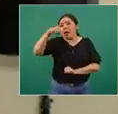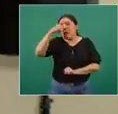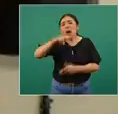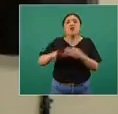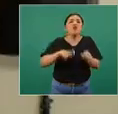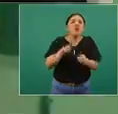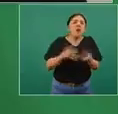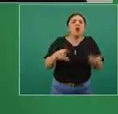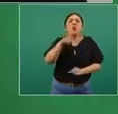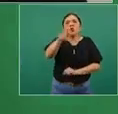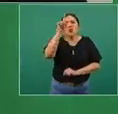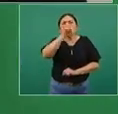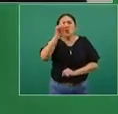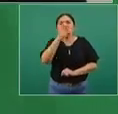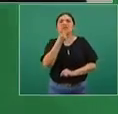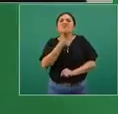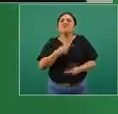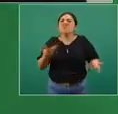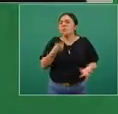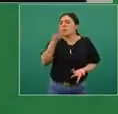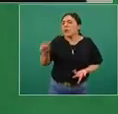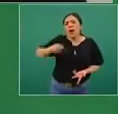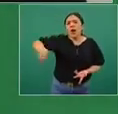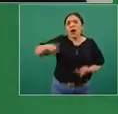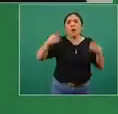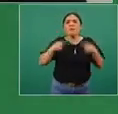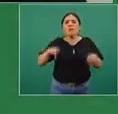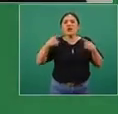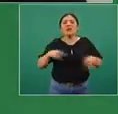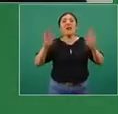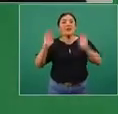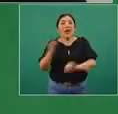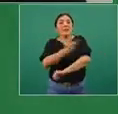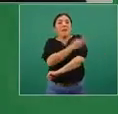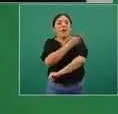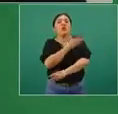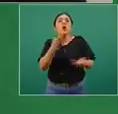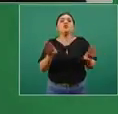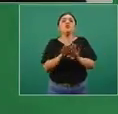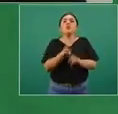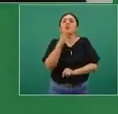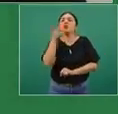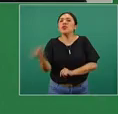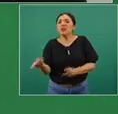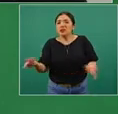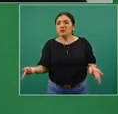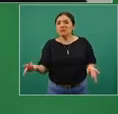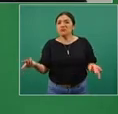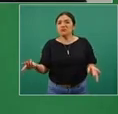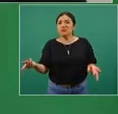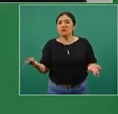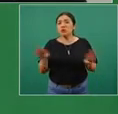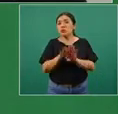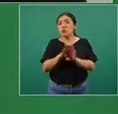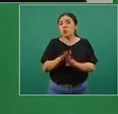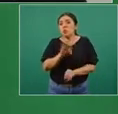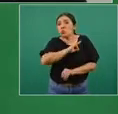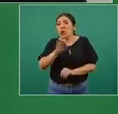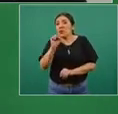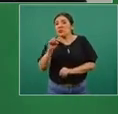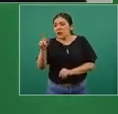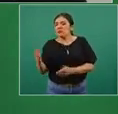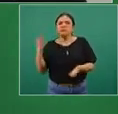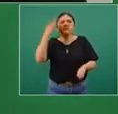normal. ¿Qué recomendaciones nos podrían dar en ese aspecto para la gente que pues pueda acudir